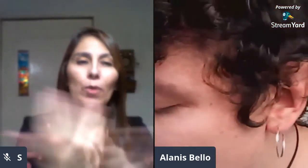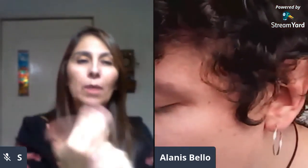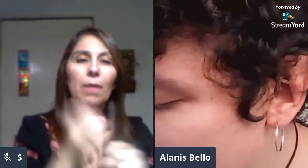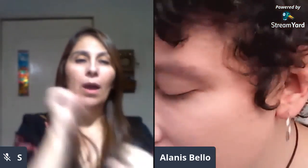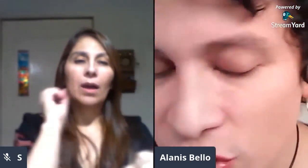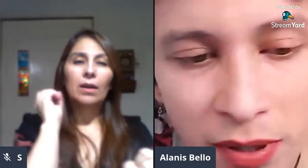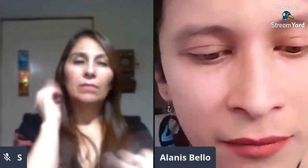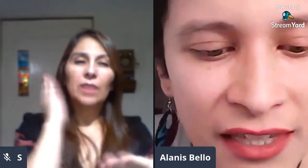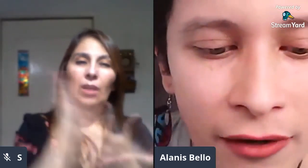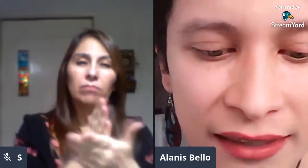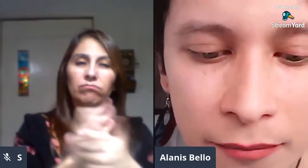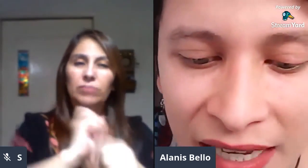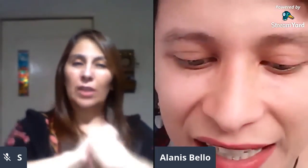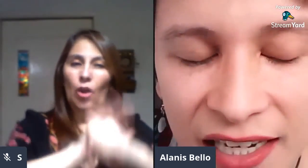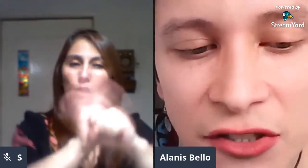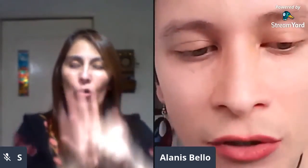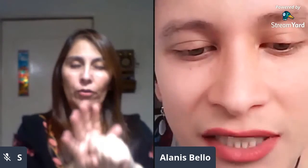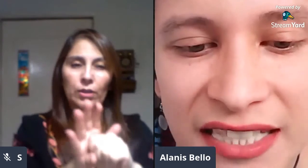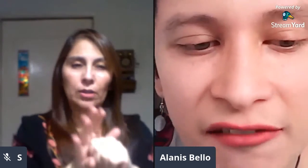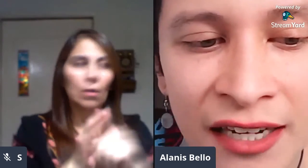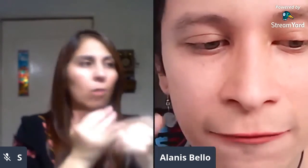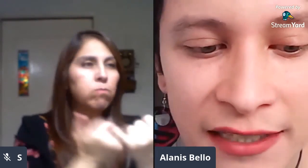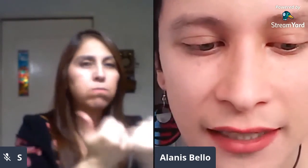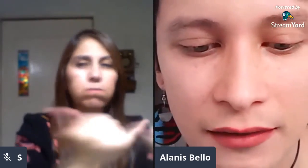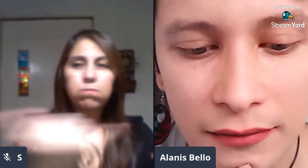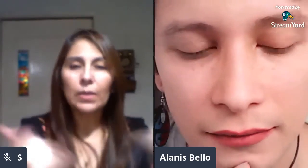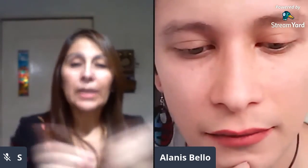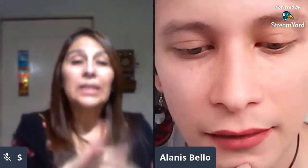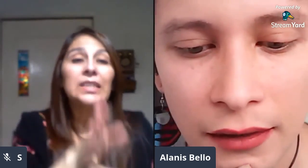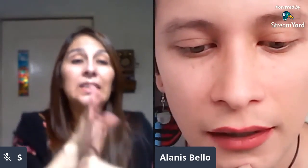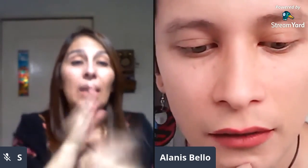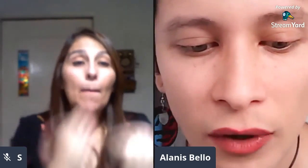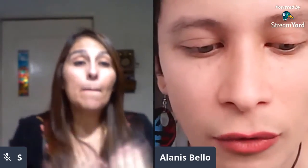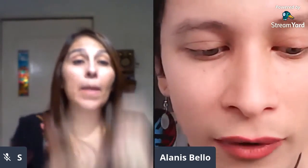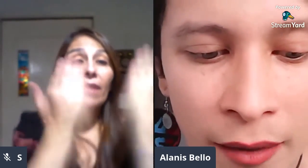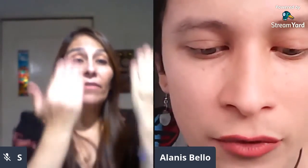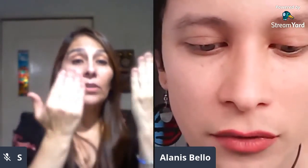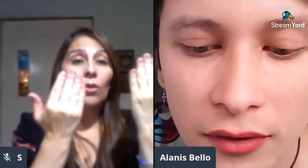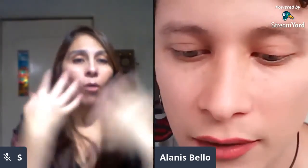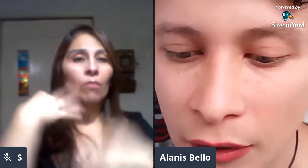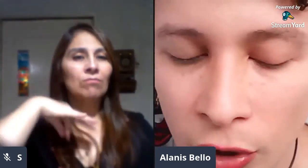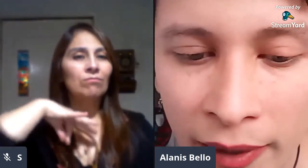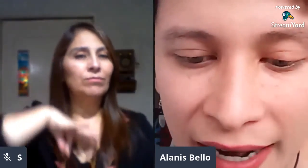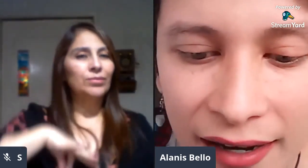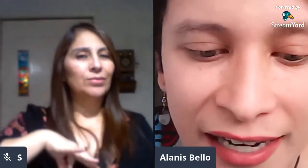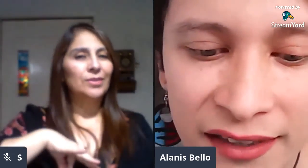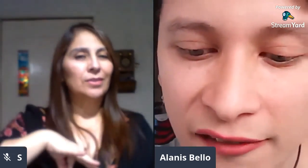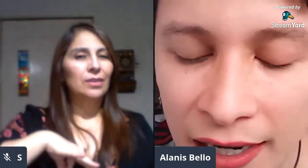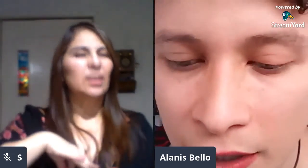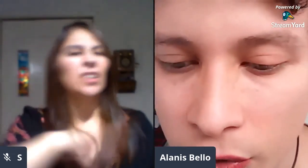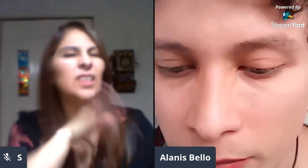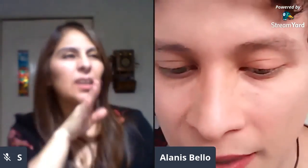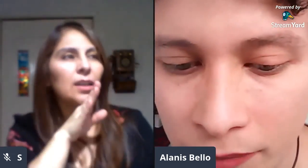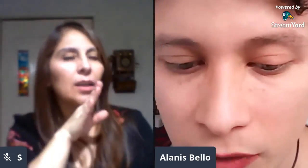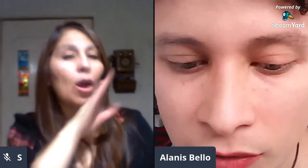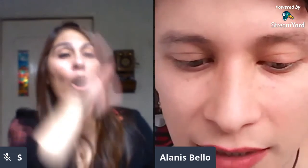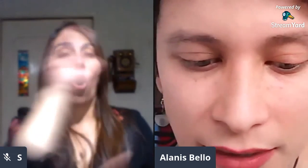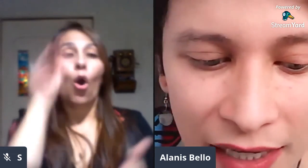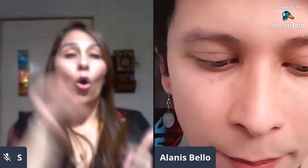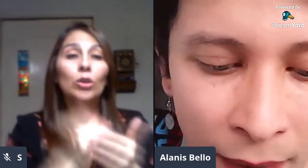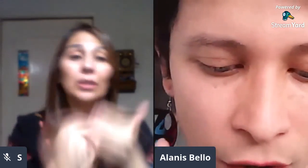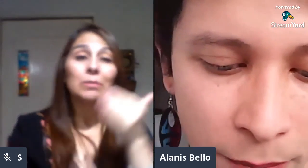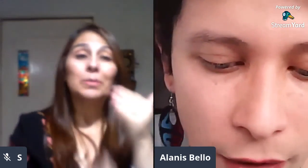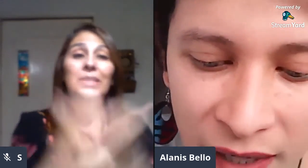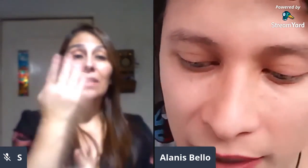la pandemia, y nos permite ver también quiénes son los que se benefician cuando hablamos de volver a reactivar la economía.